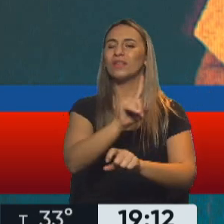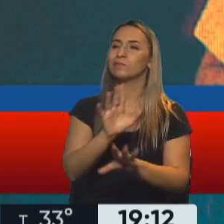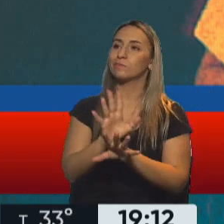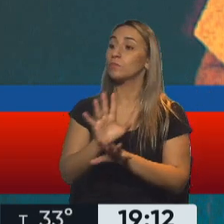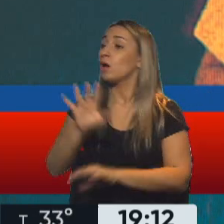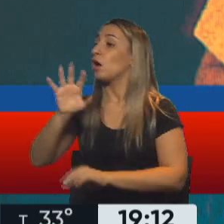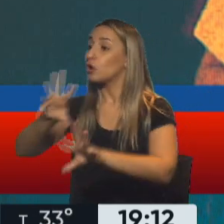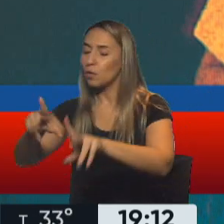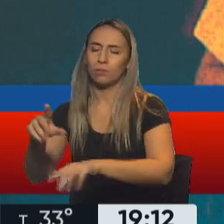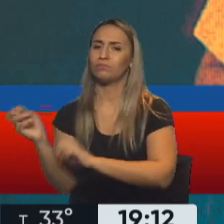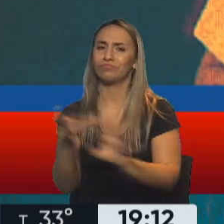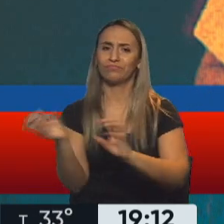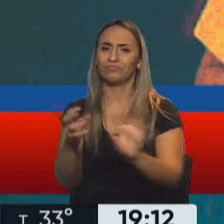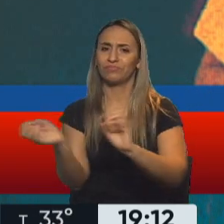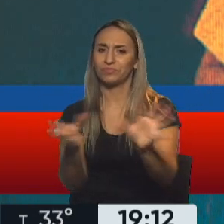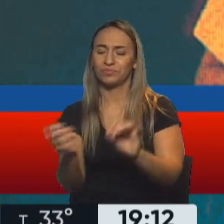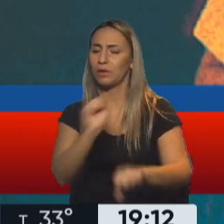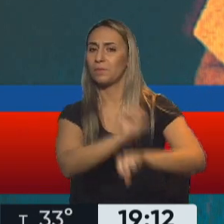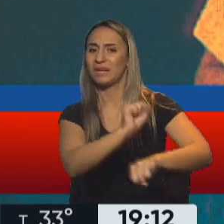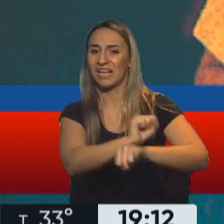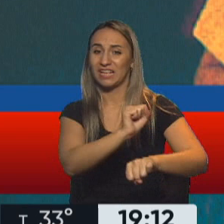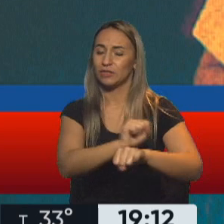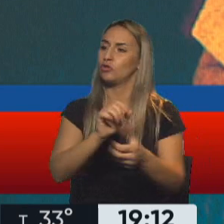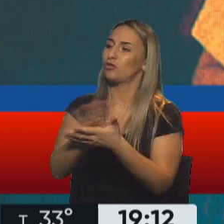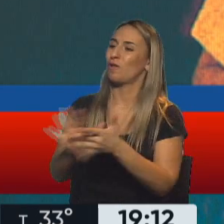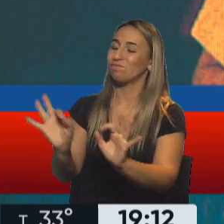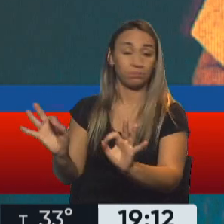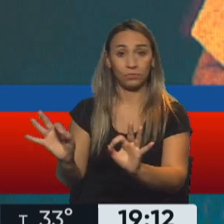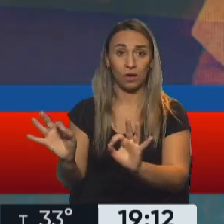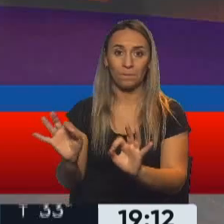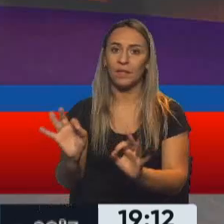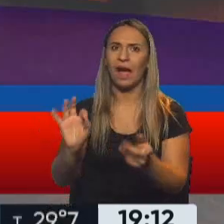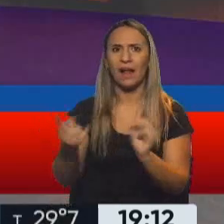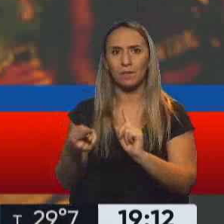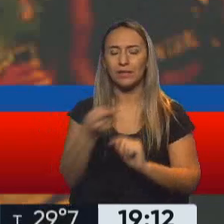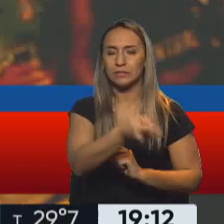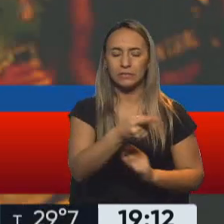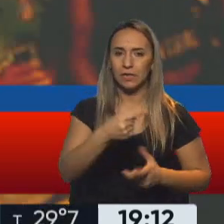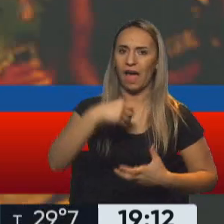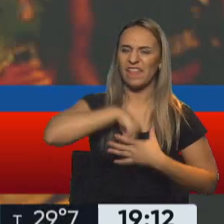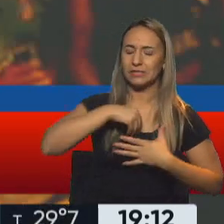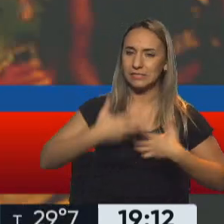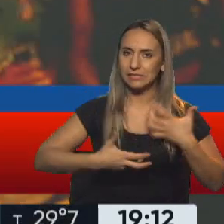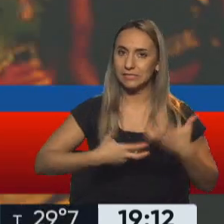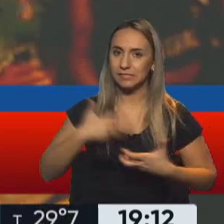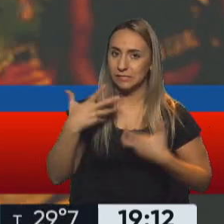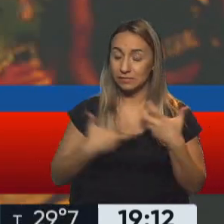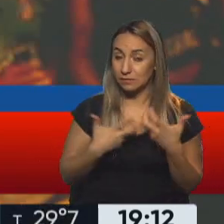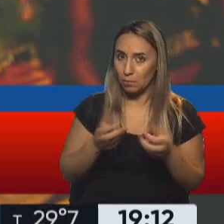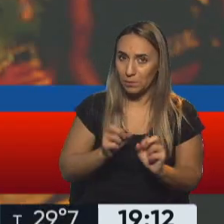en muchos casos termina retroalimentando todo un sistema muy, pero muy perverso. Y que se entienda, esto es una rama, no